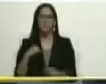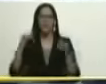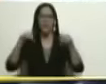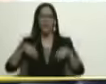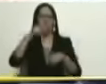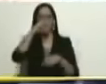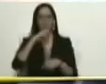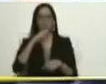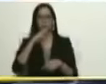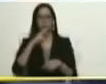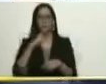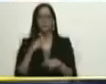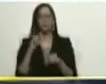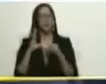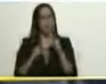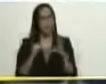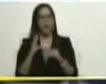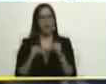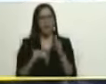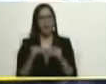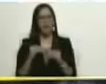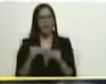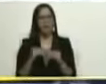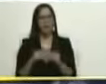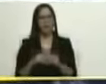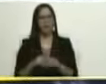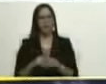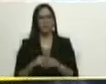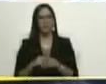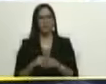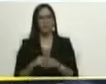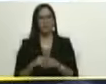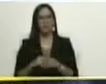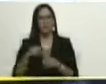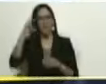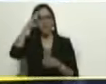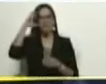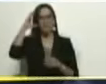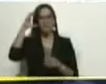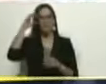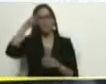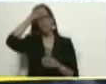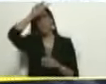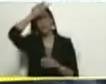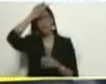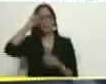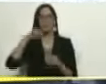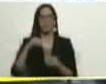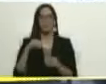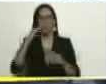año lo hablaba con el canciller del Perú, que lo saludé.